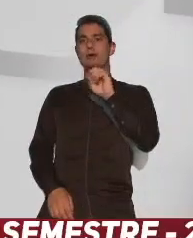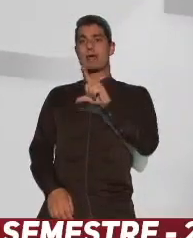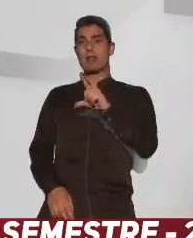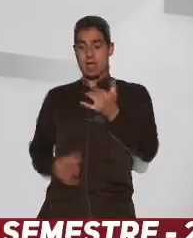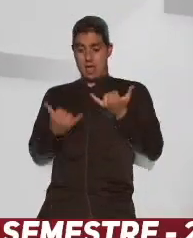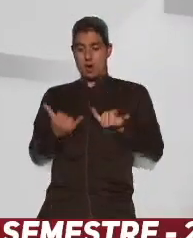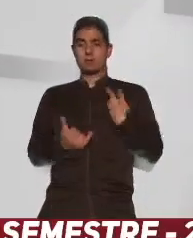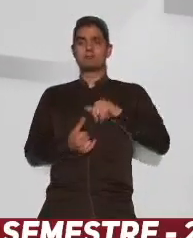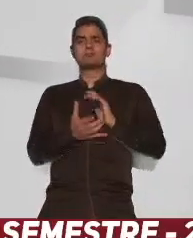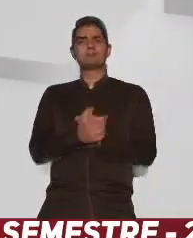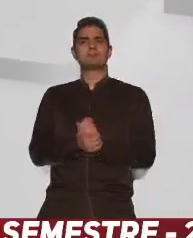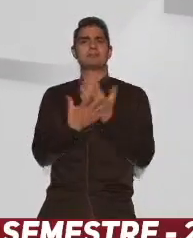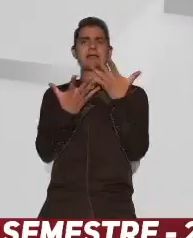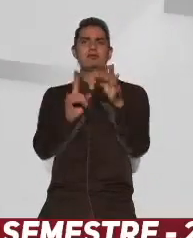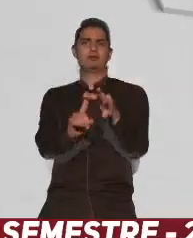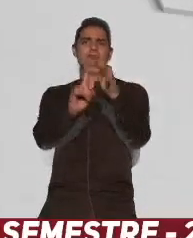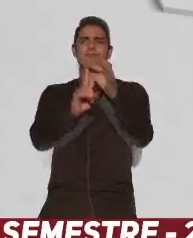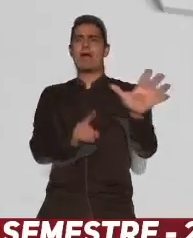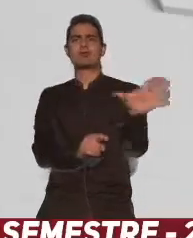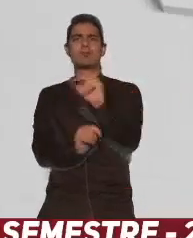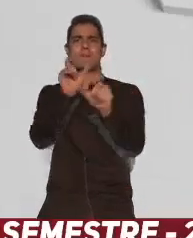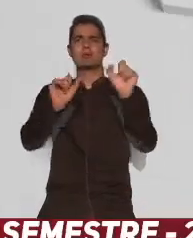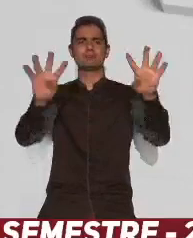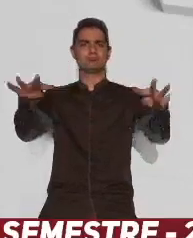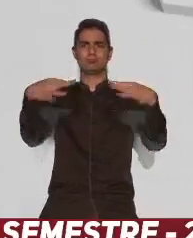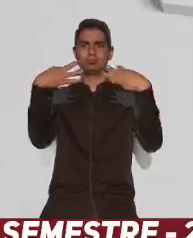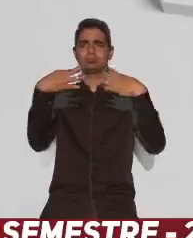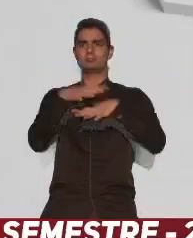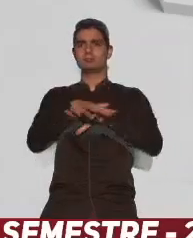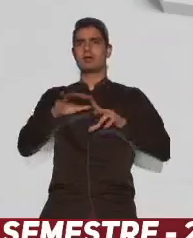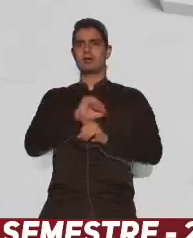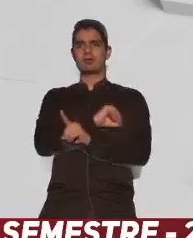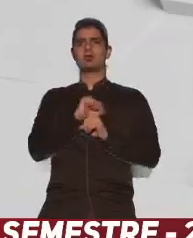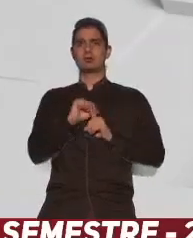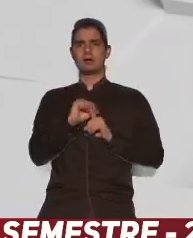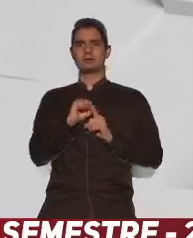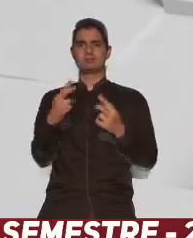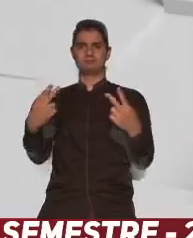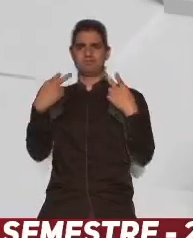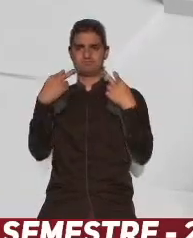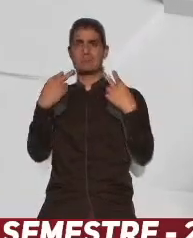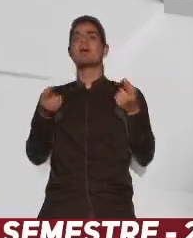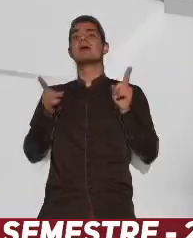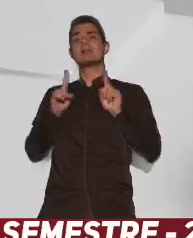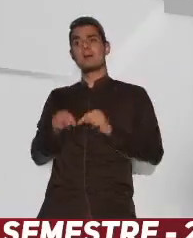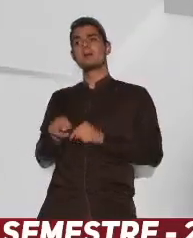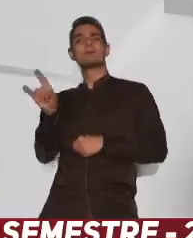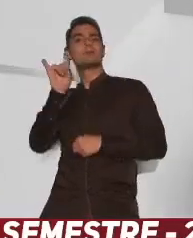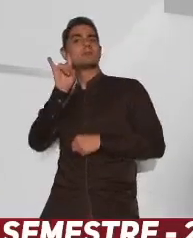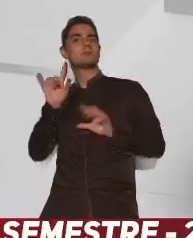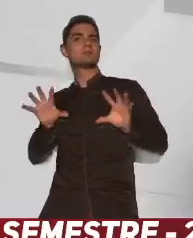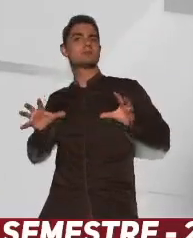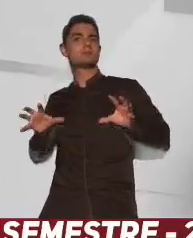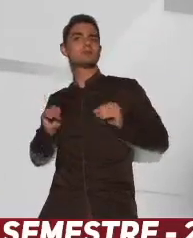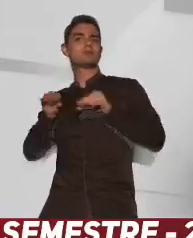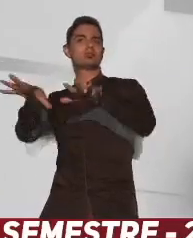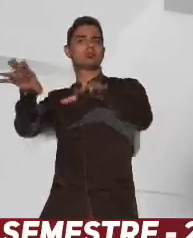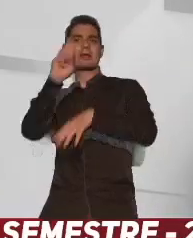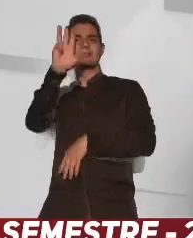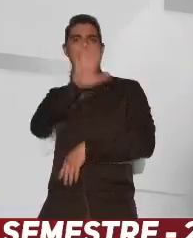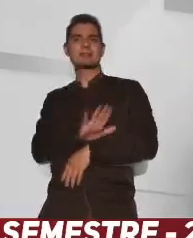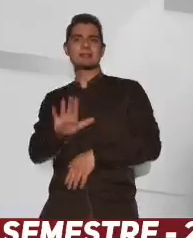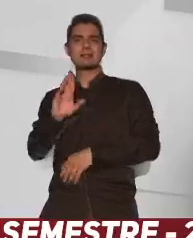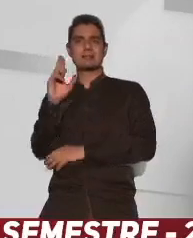quienes están siguiendo nuestra transmisión de la rendición de cuentas a través de nuestras redes sociales y a través de la emisora del Ejército Nacional, a nuestros